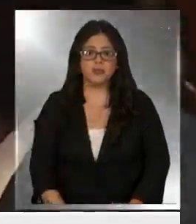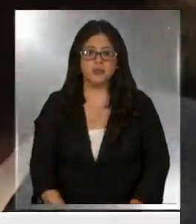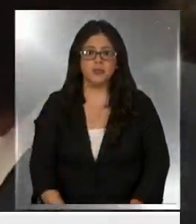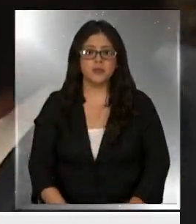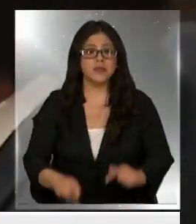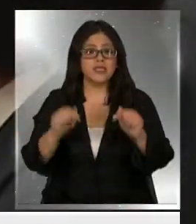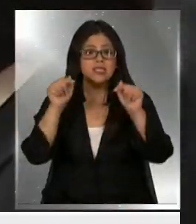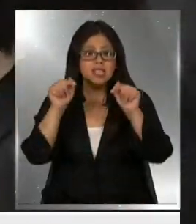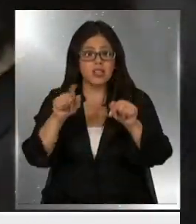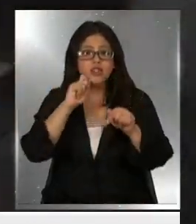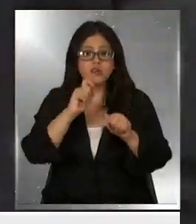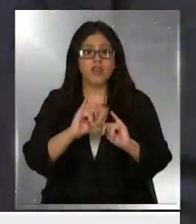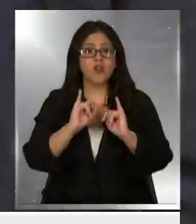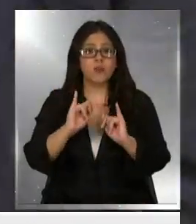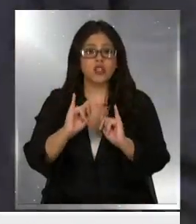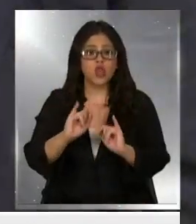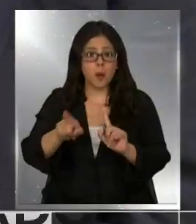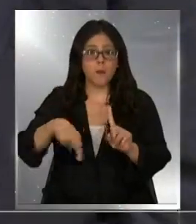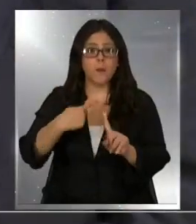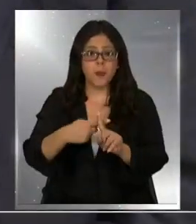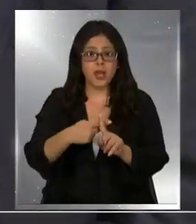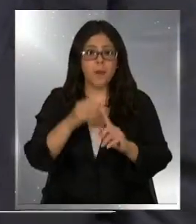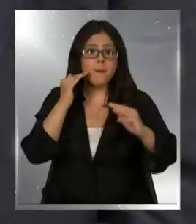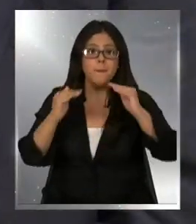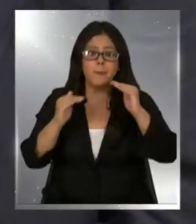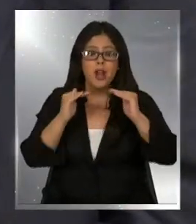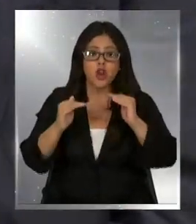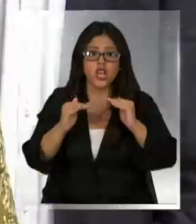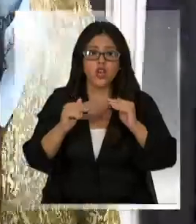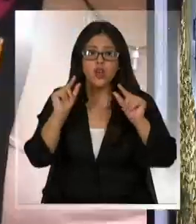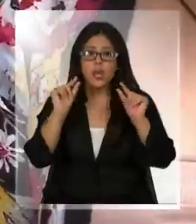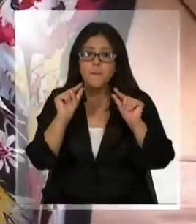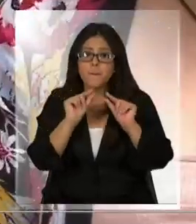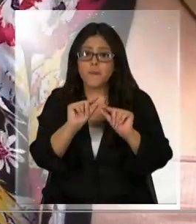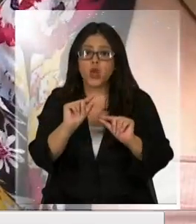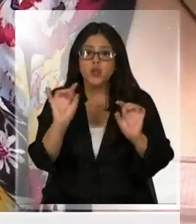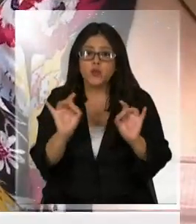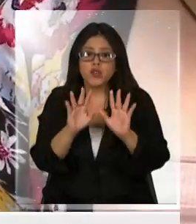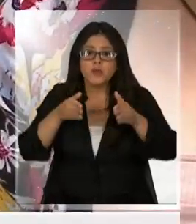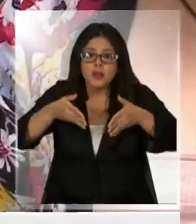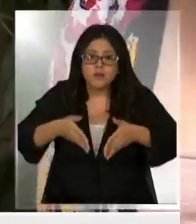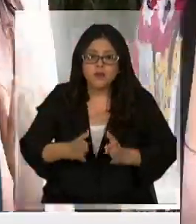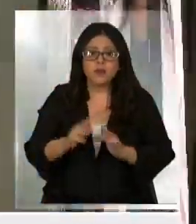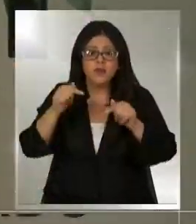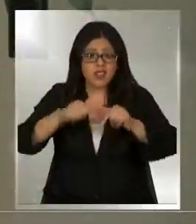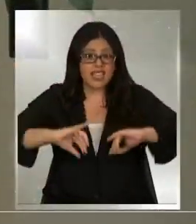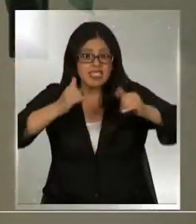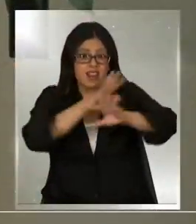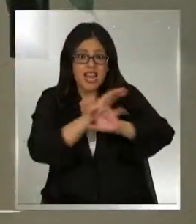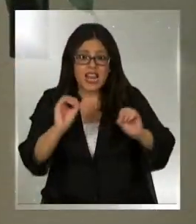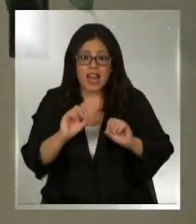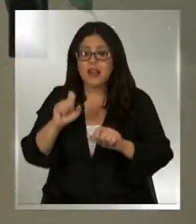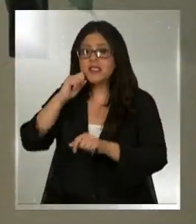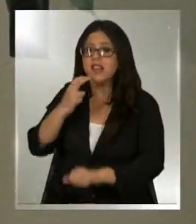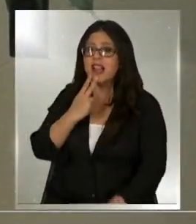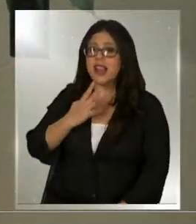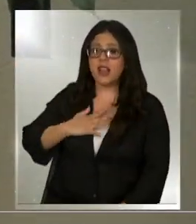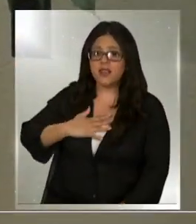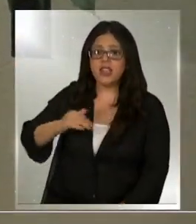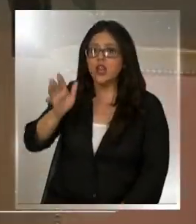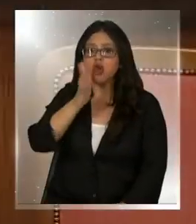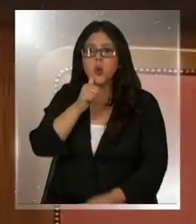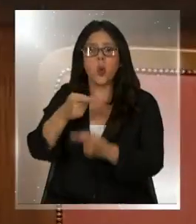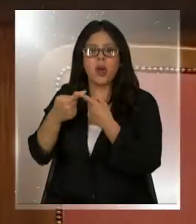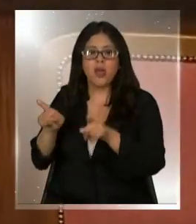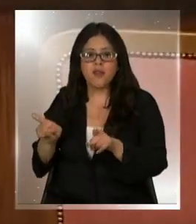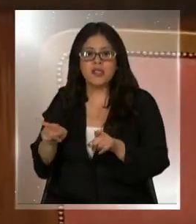Esta es una buena noticia para todos los niños que están por nacer. Hoy día no hay nada que celebrar. Porque la vida no tiene distinción